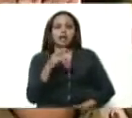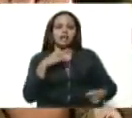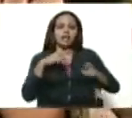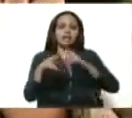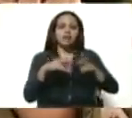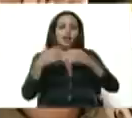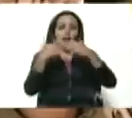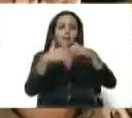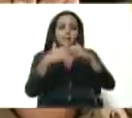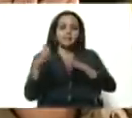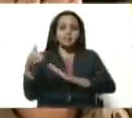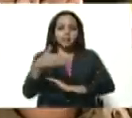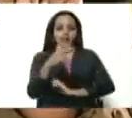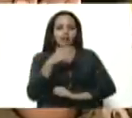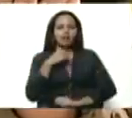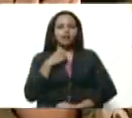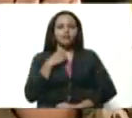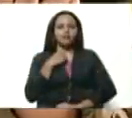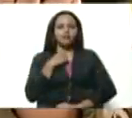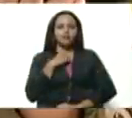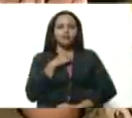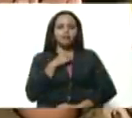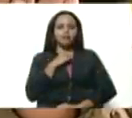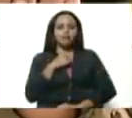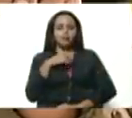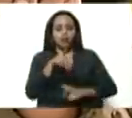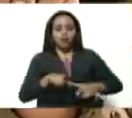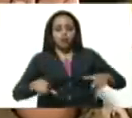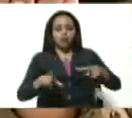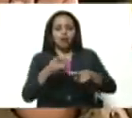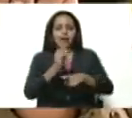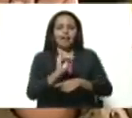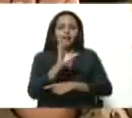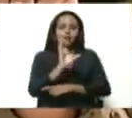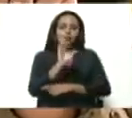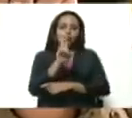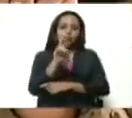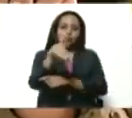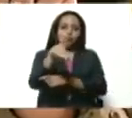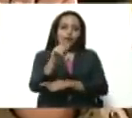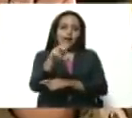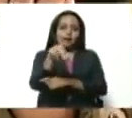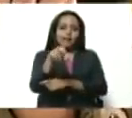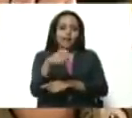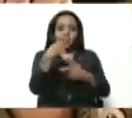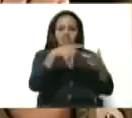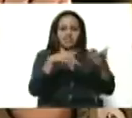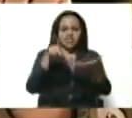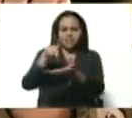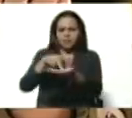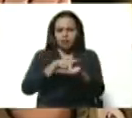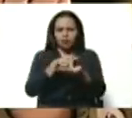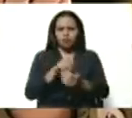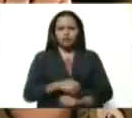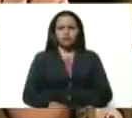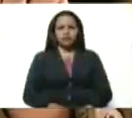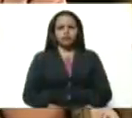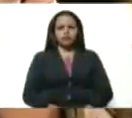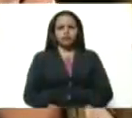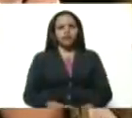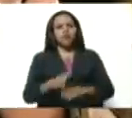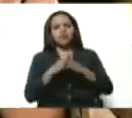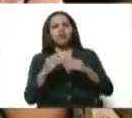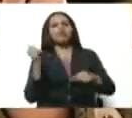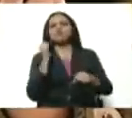a una empresa de pescados en un foco que tenemos allí en cumaná en de varias de diferentes parroquias de cumaná también todos todos los